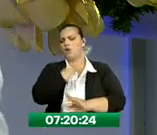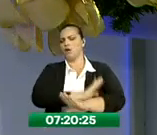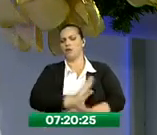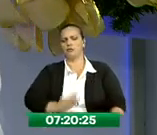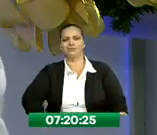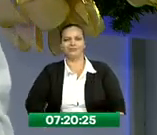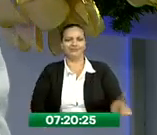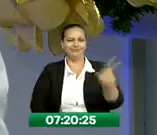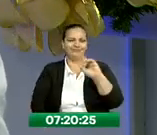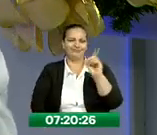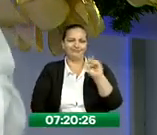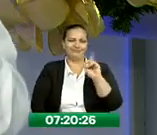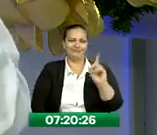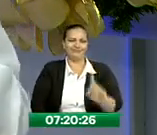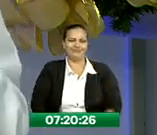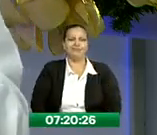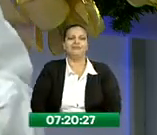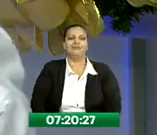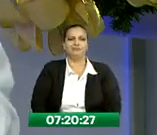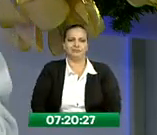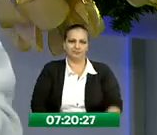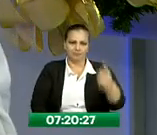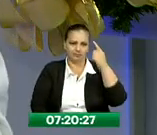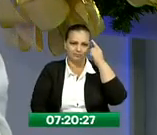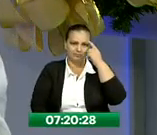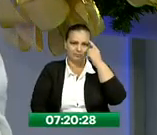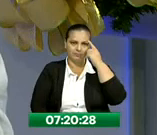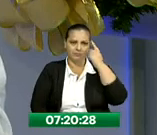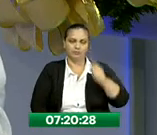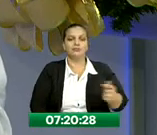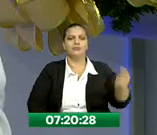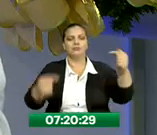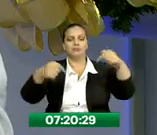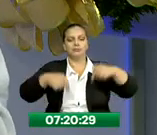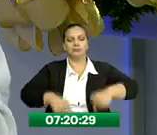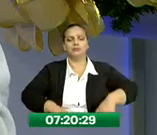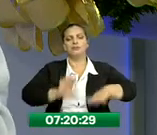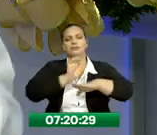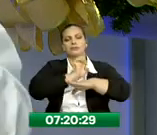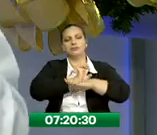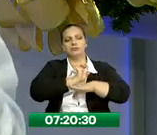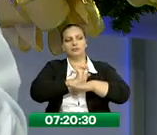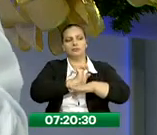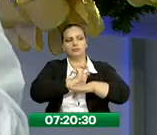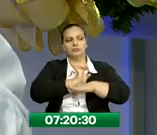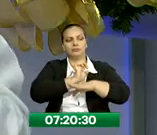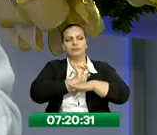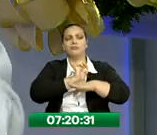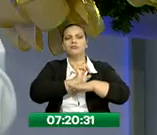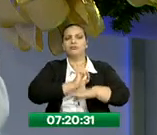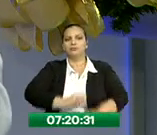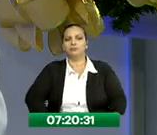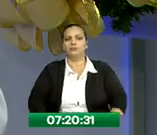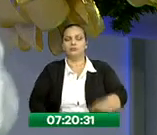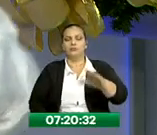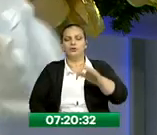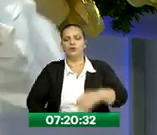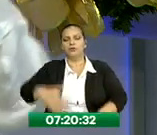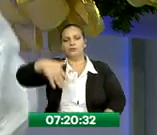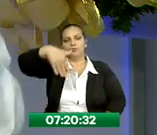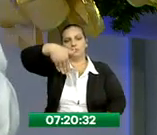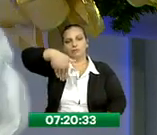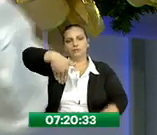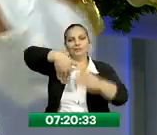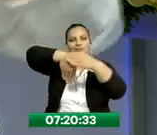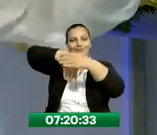se pone. Yo creo que es aventurado decir será aquí. Felizmente nuestro país tiene una posición geográfica privilegiada al estar en la mitad,